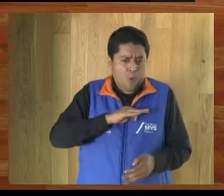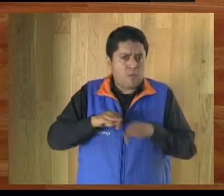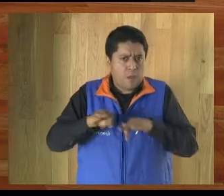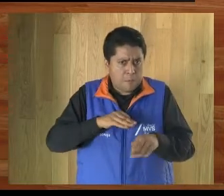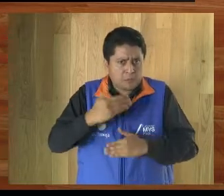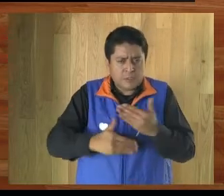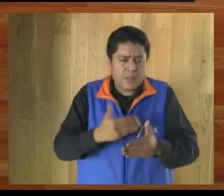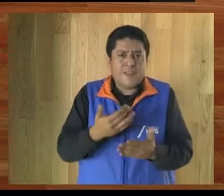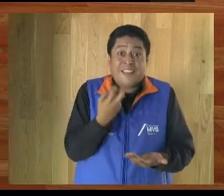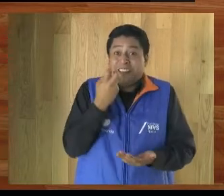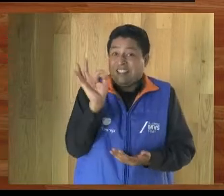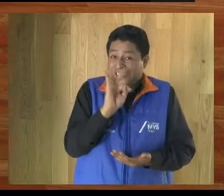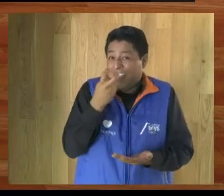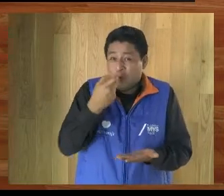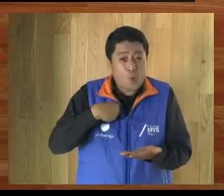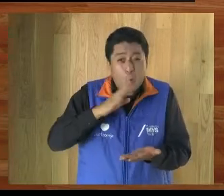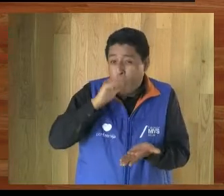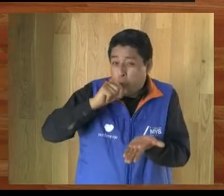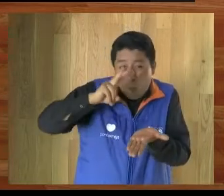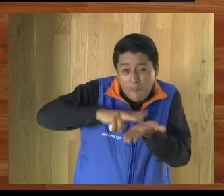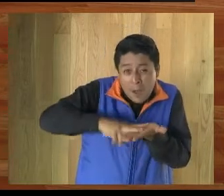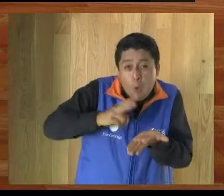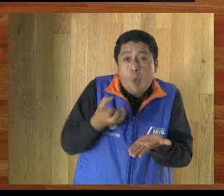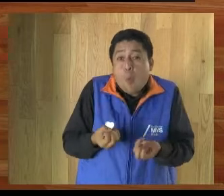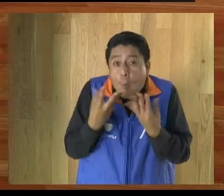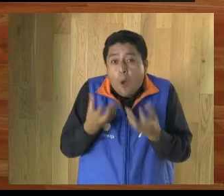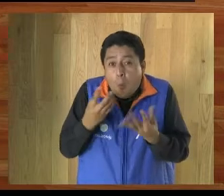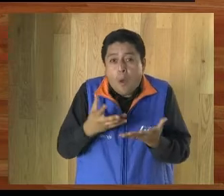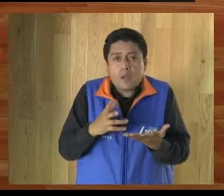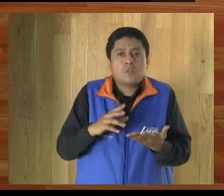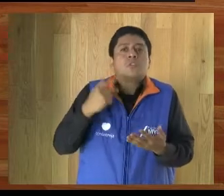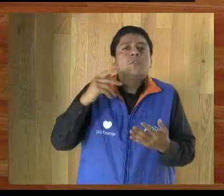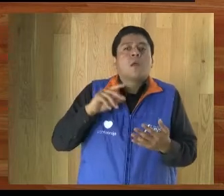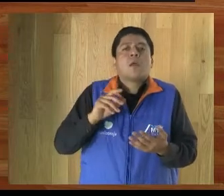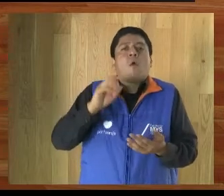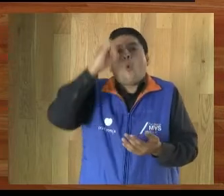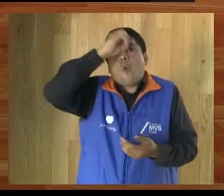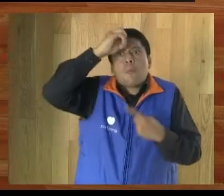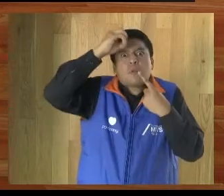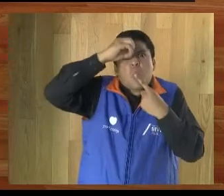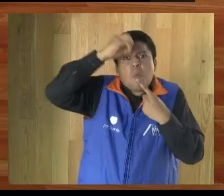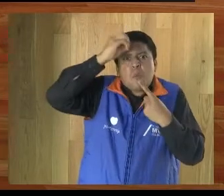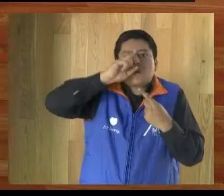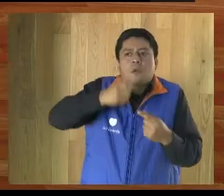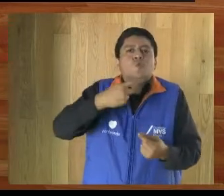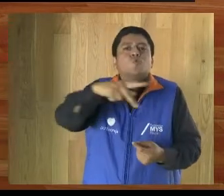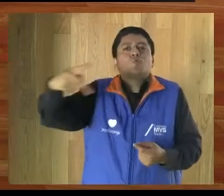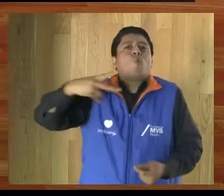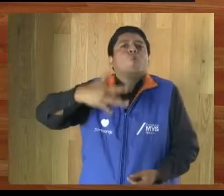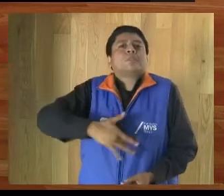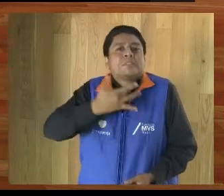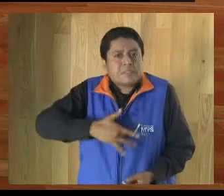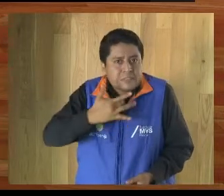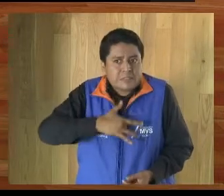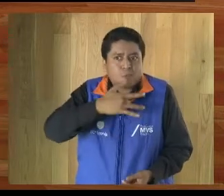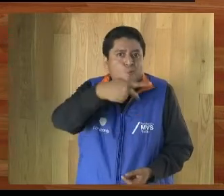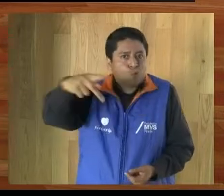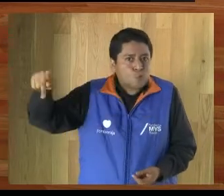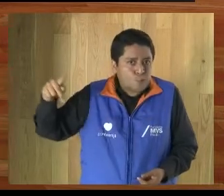algo muy intangible y algo basado en emociones, verdaderamente estas emociones se traducen en